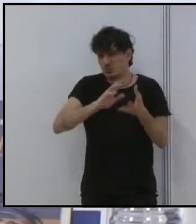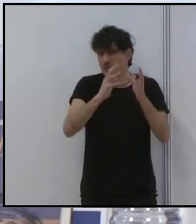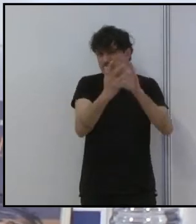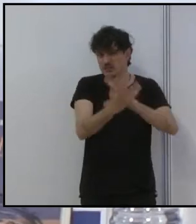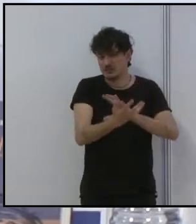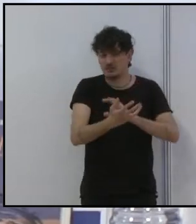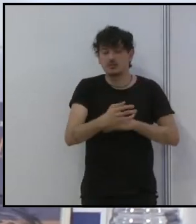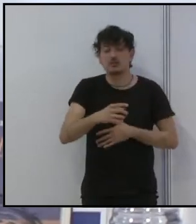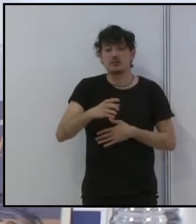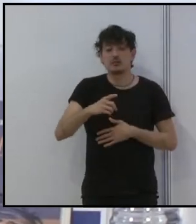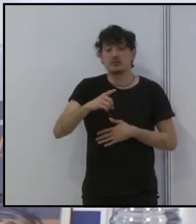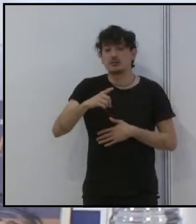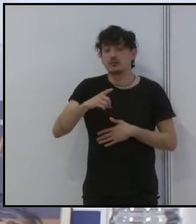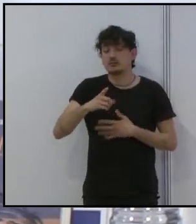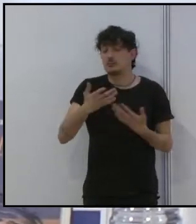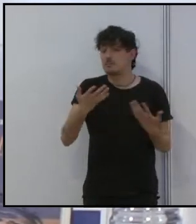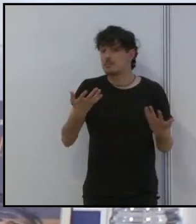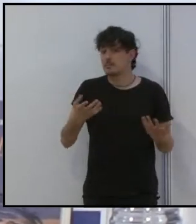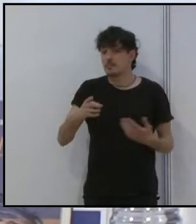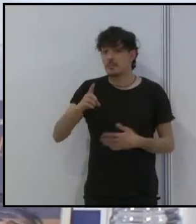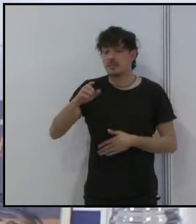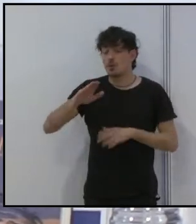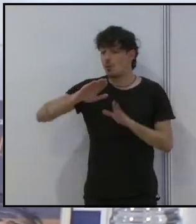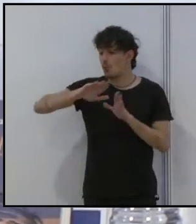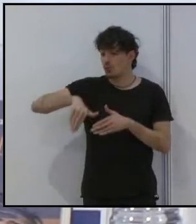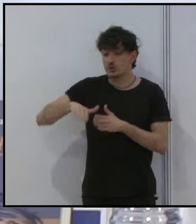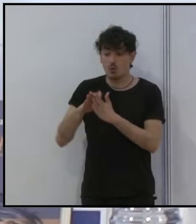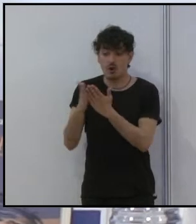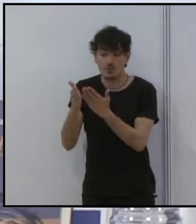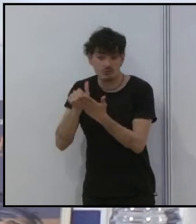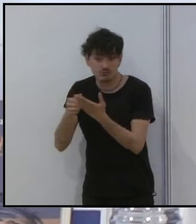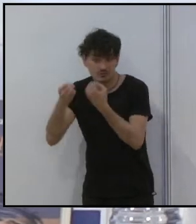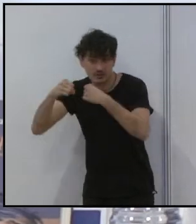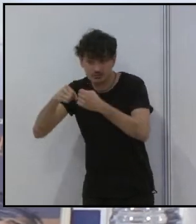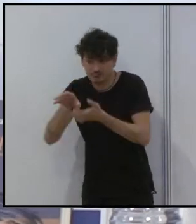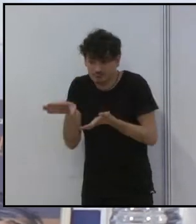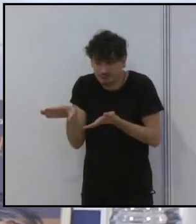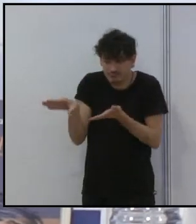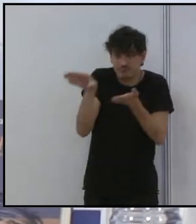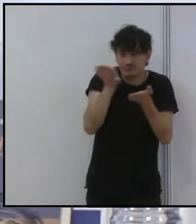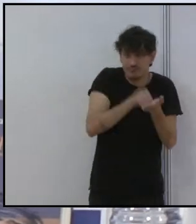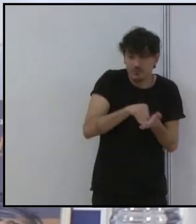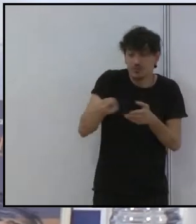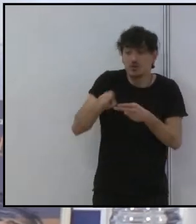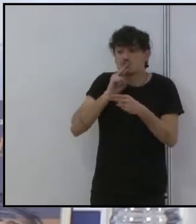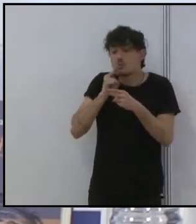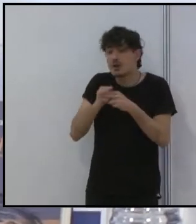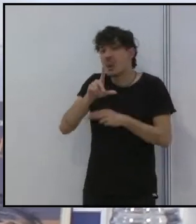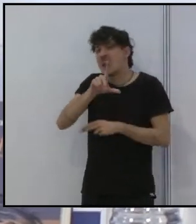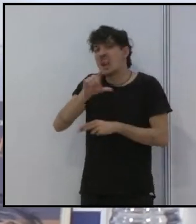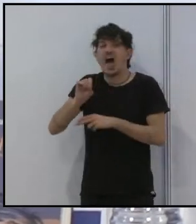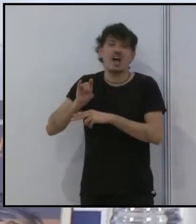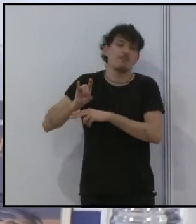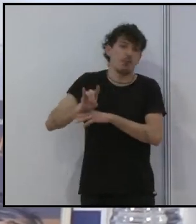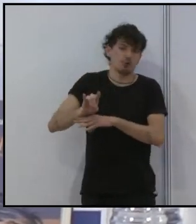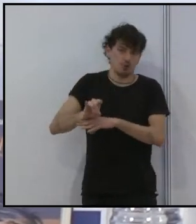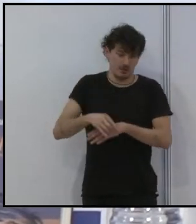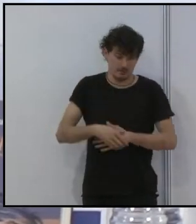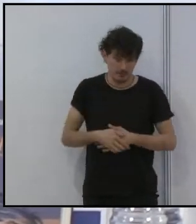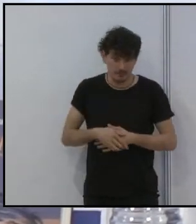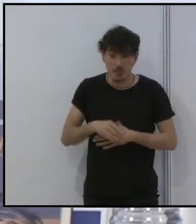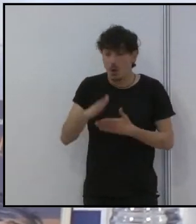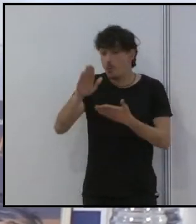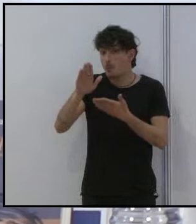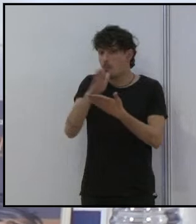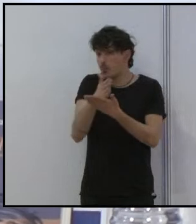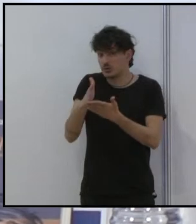basan prácticamente, están tomadas a partir de mi último libro, que es un ensayo, que se llama La impostora, pero que en cierta manera expresa la poética